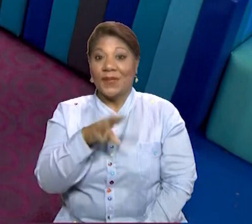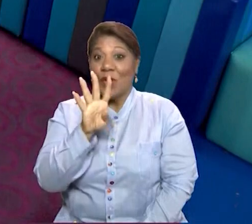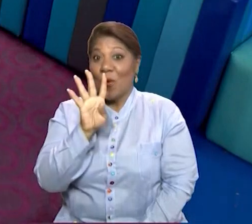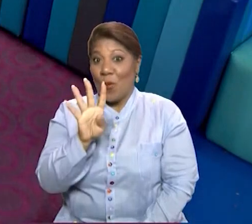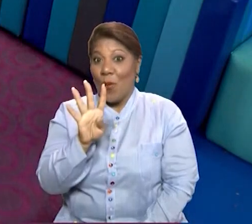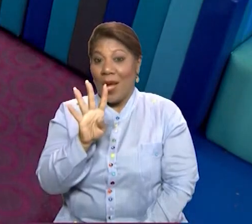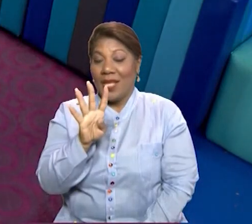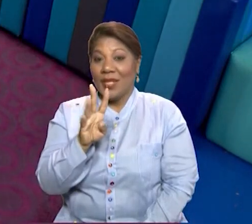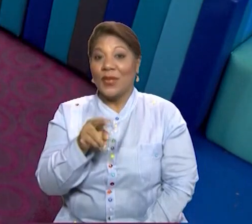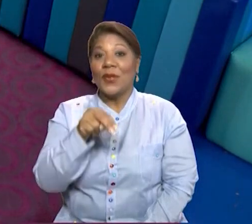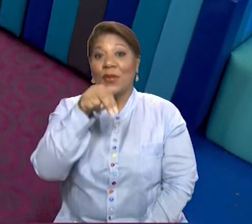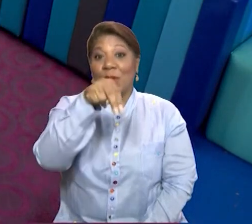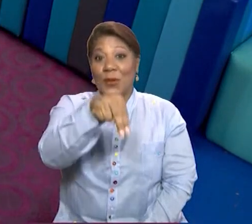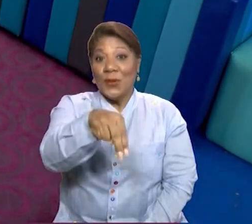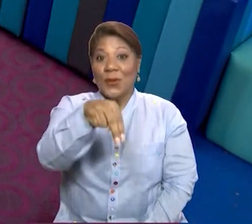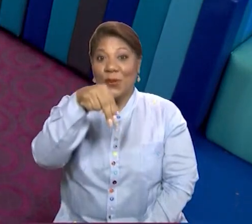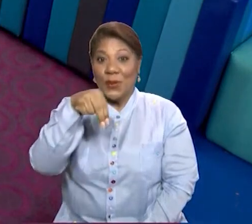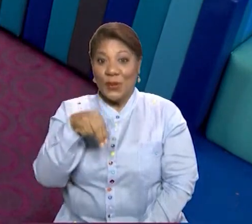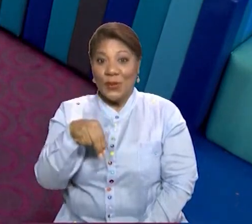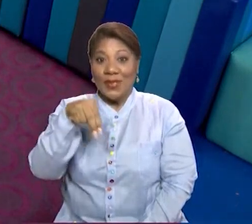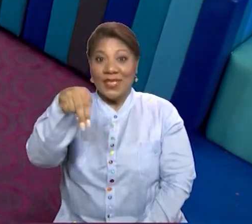1, 2, 3, 4. Regreso.